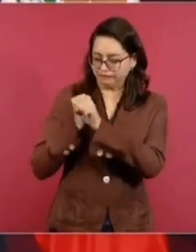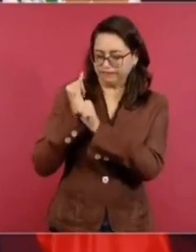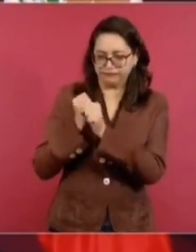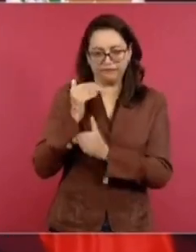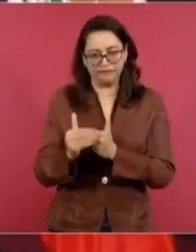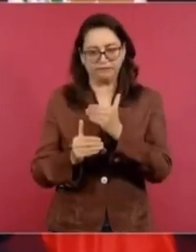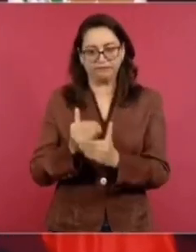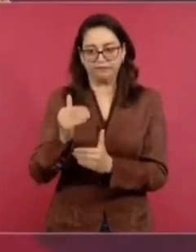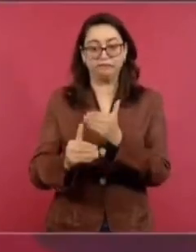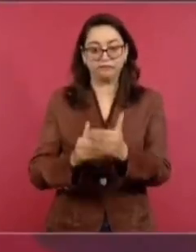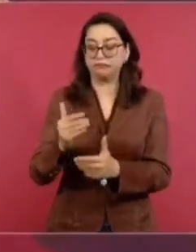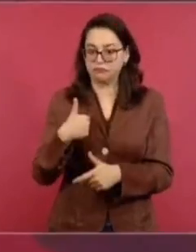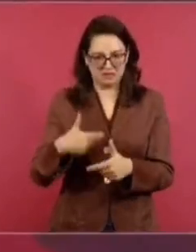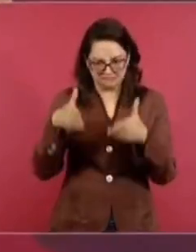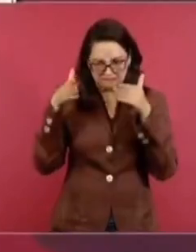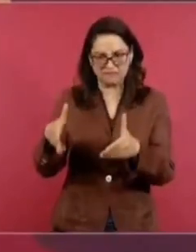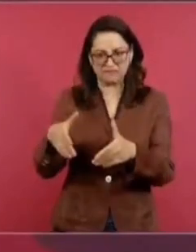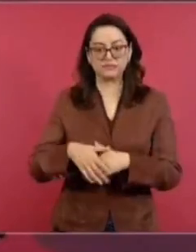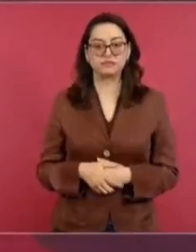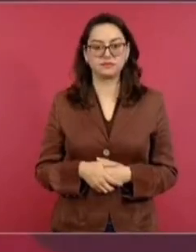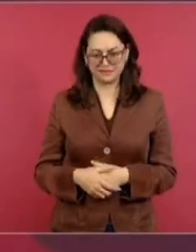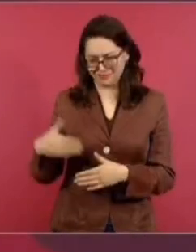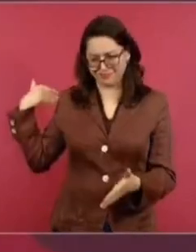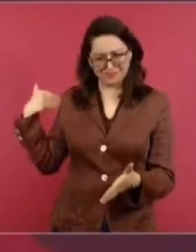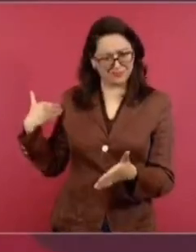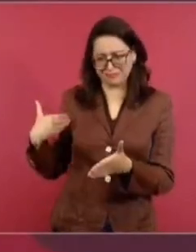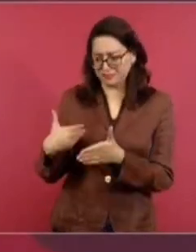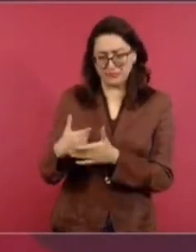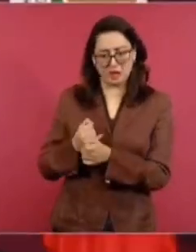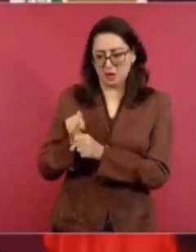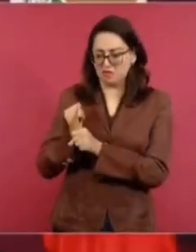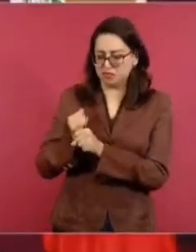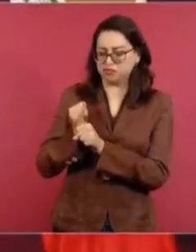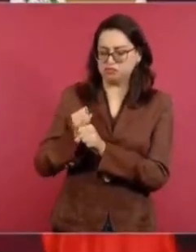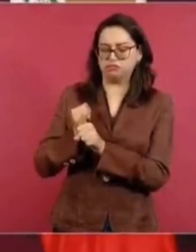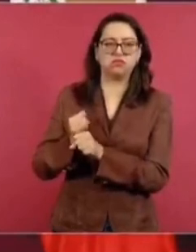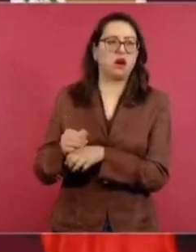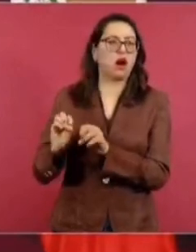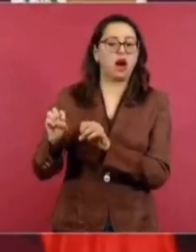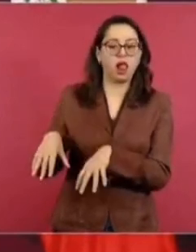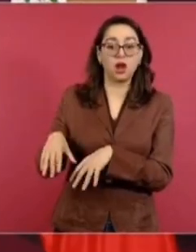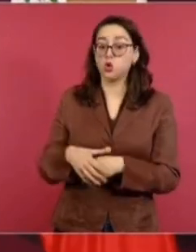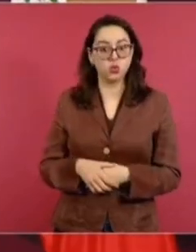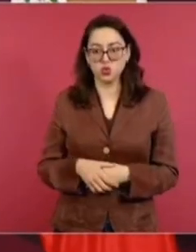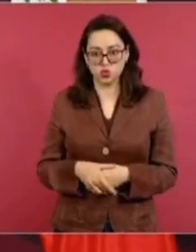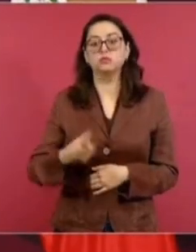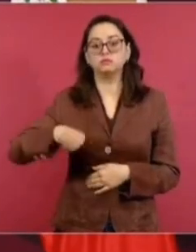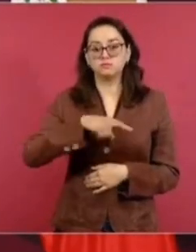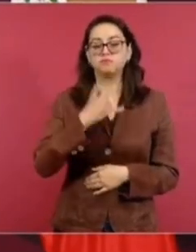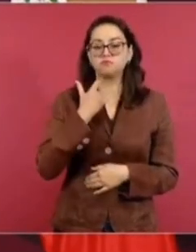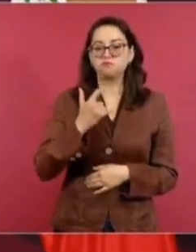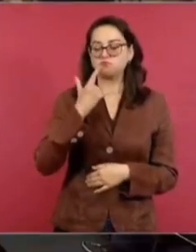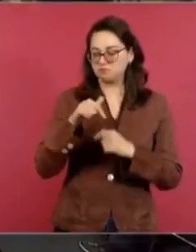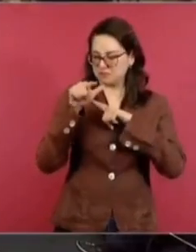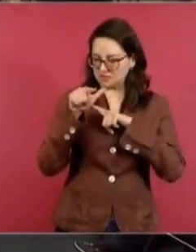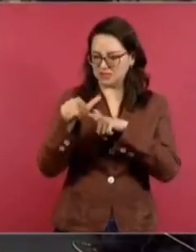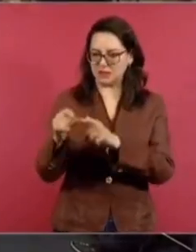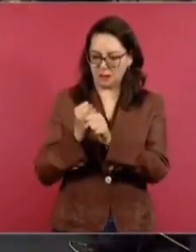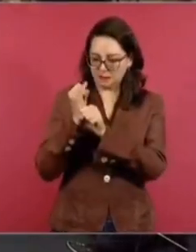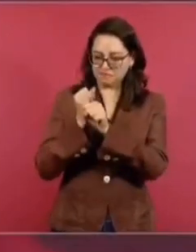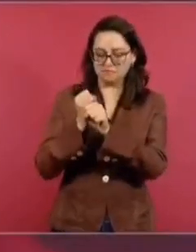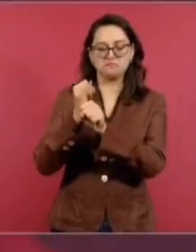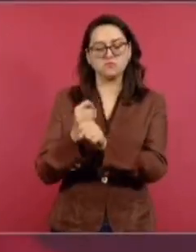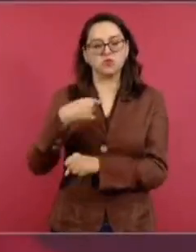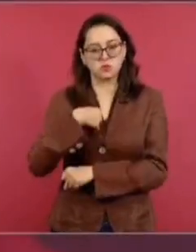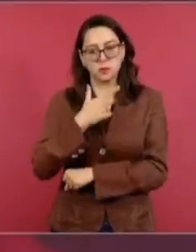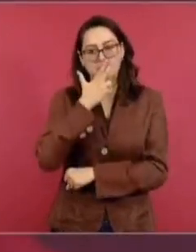y vamos a dedicarnos. Lo estamos haciendo. No hemos abandonado el caso, lo vamos a seguir haciendo. Es por las madres,